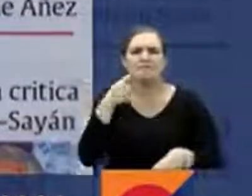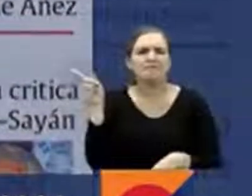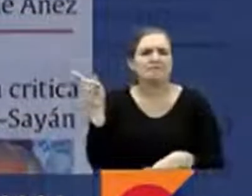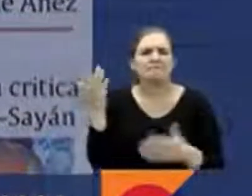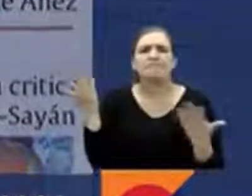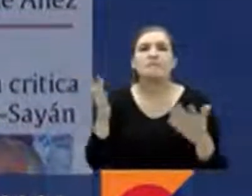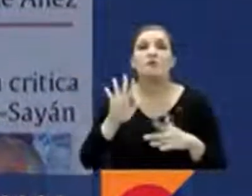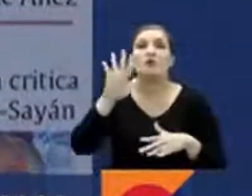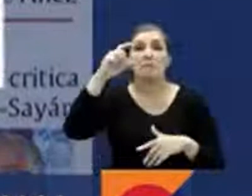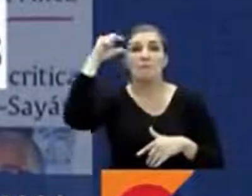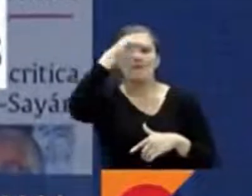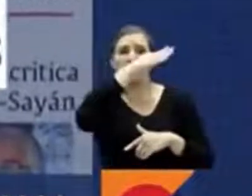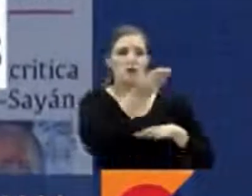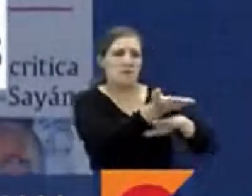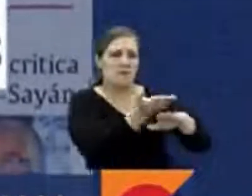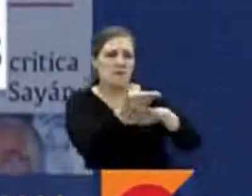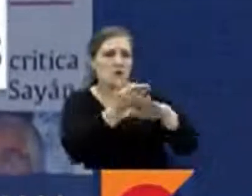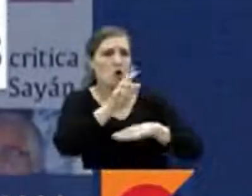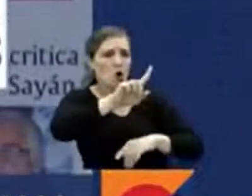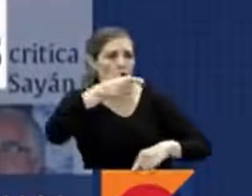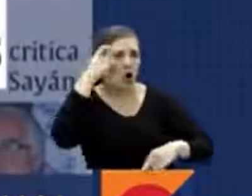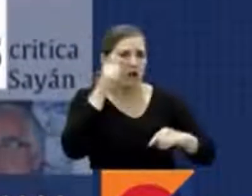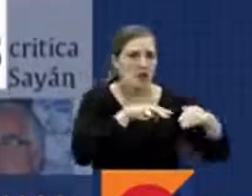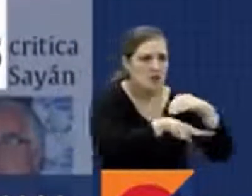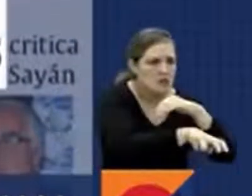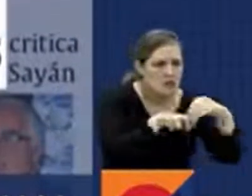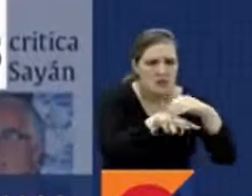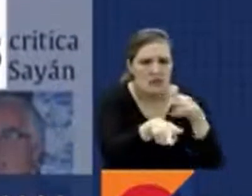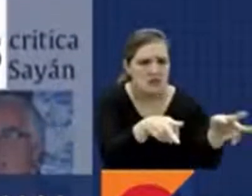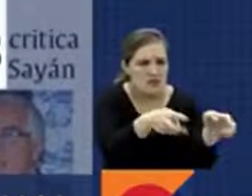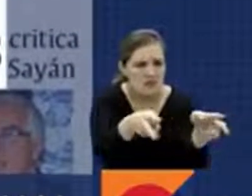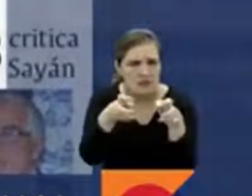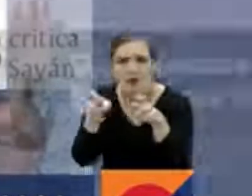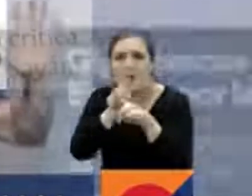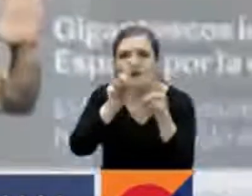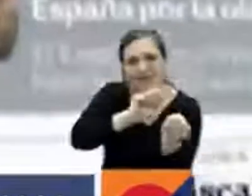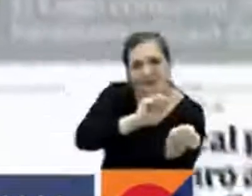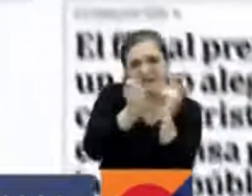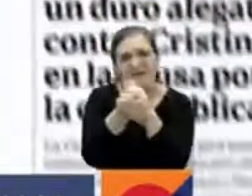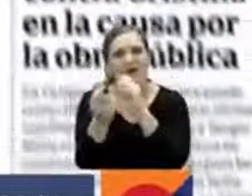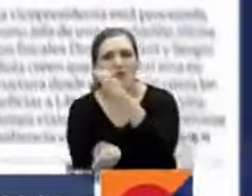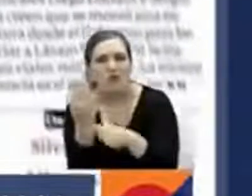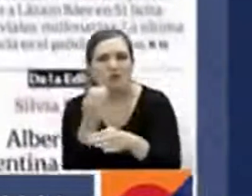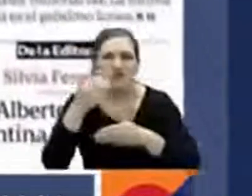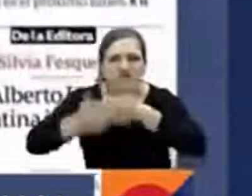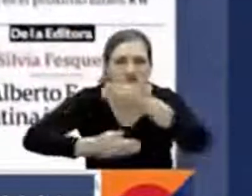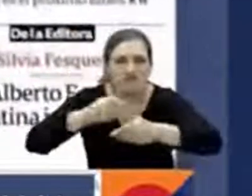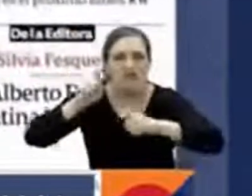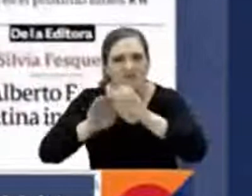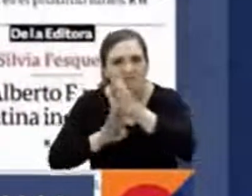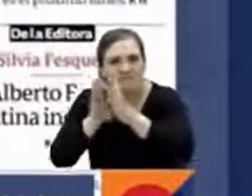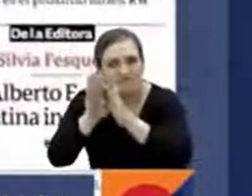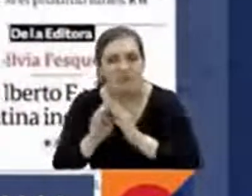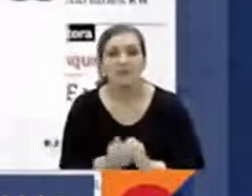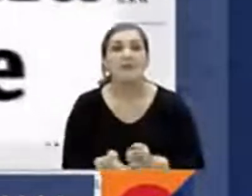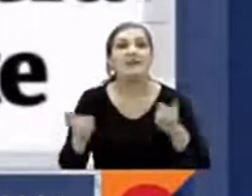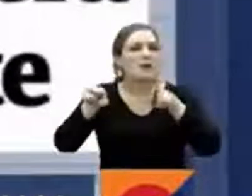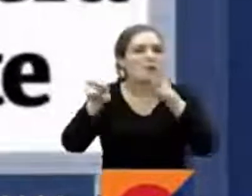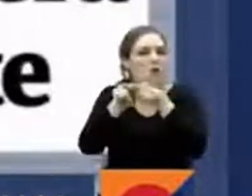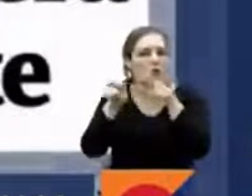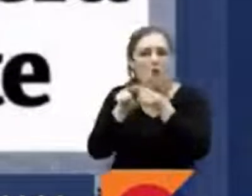gobiernos progresistas abandonar el extractivismo y virar a economías productivas. En esa misma línea tituló el diario Clarín de